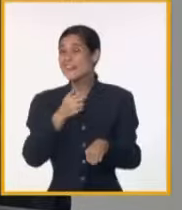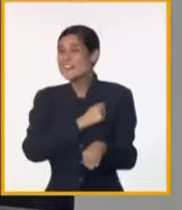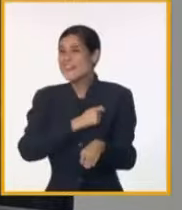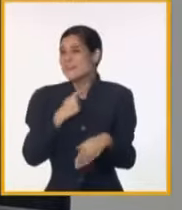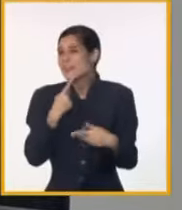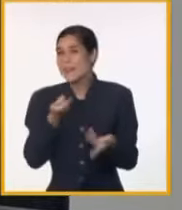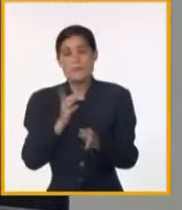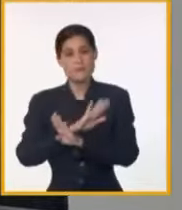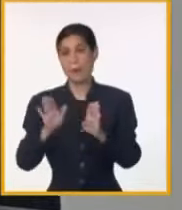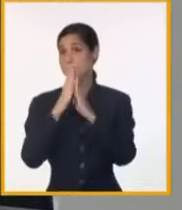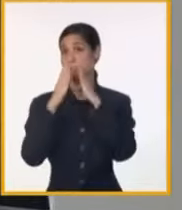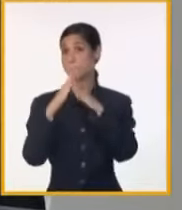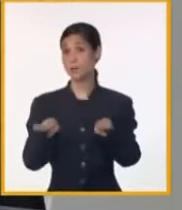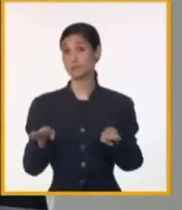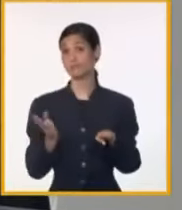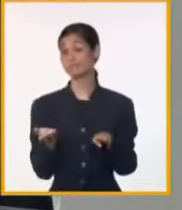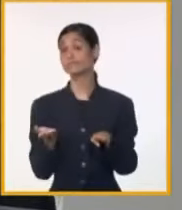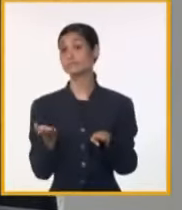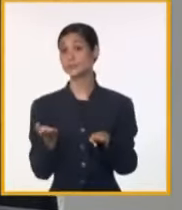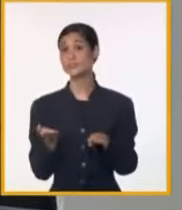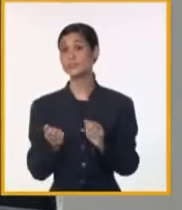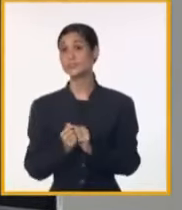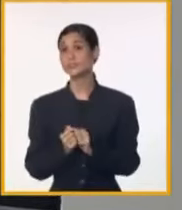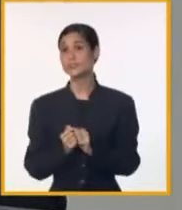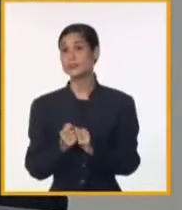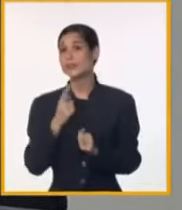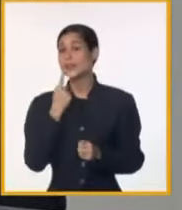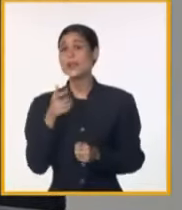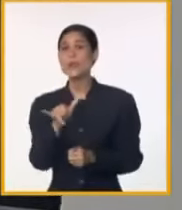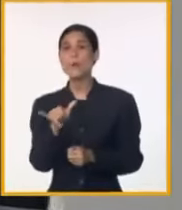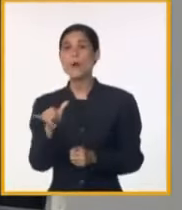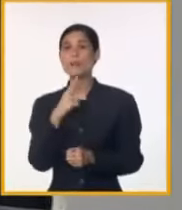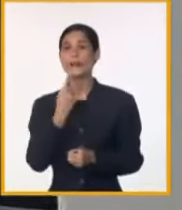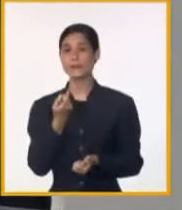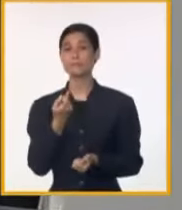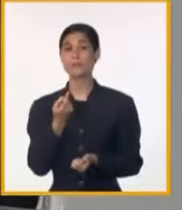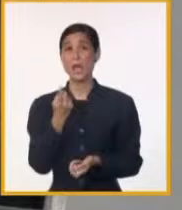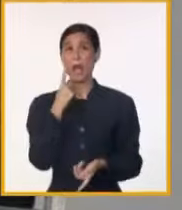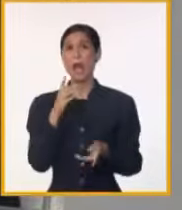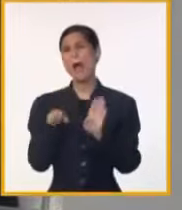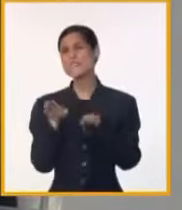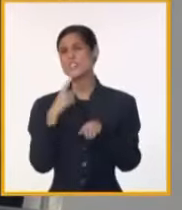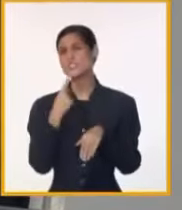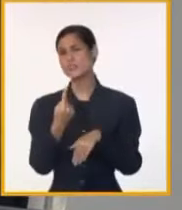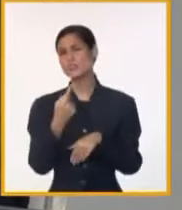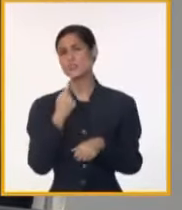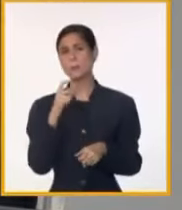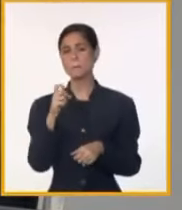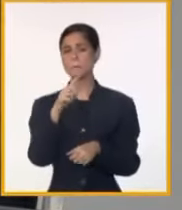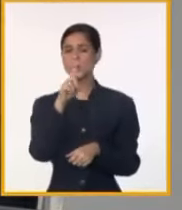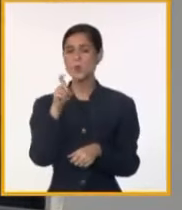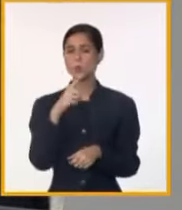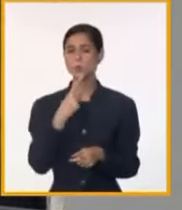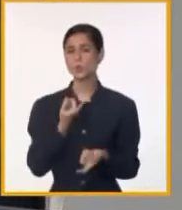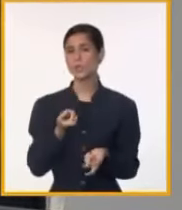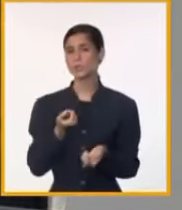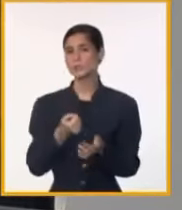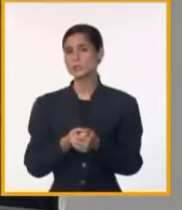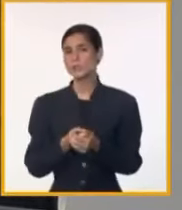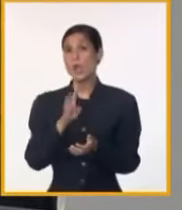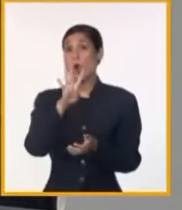palestinos no Cuántos uno se pregunta bueno o uno dice es verdad tú me lo decías